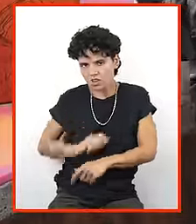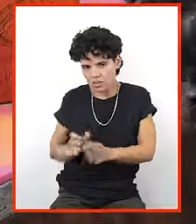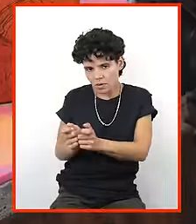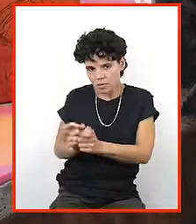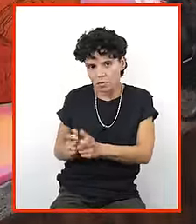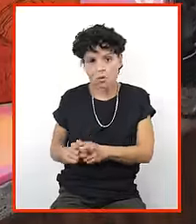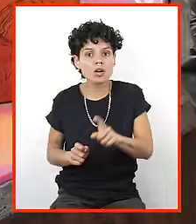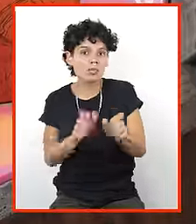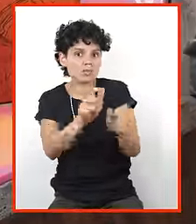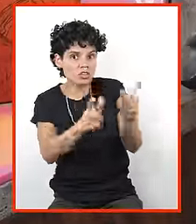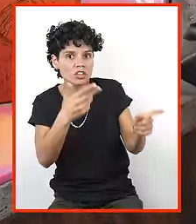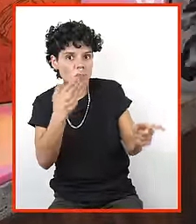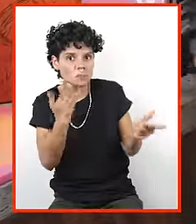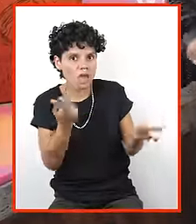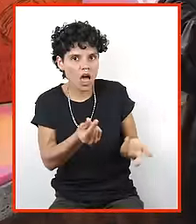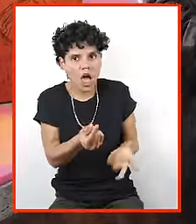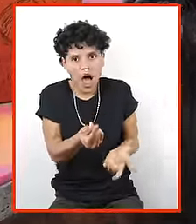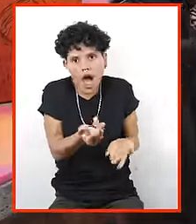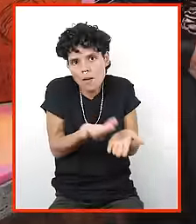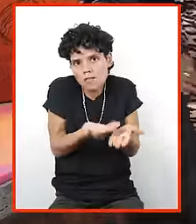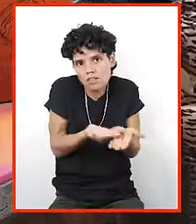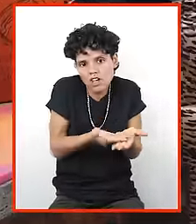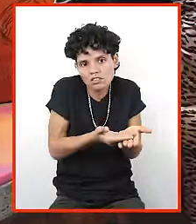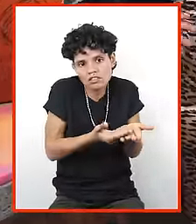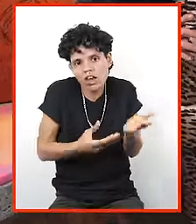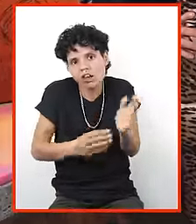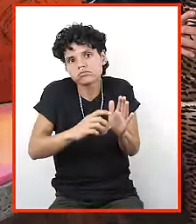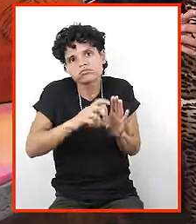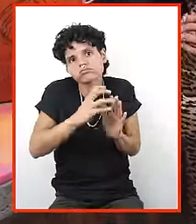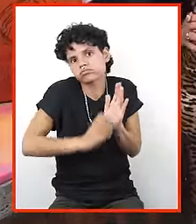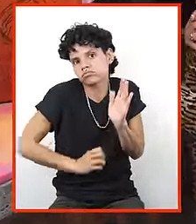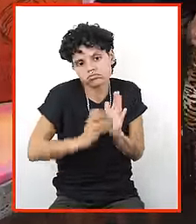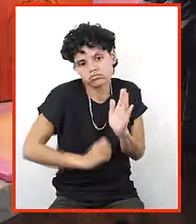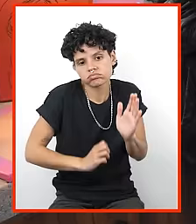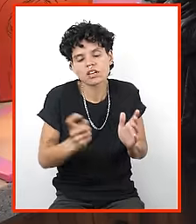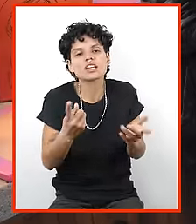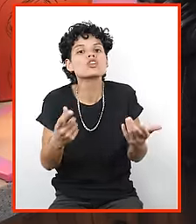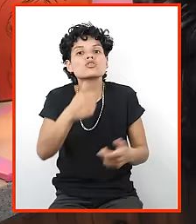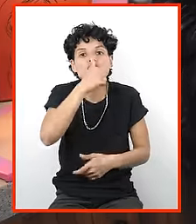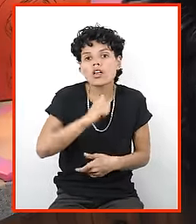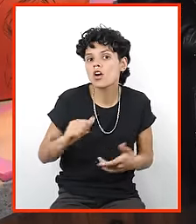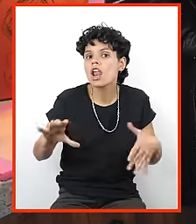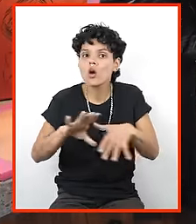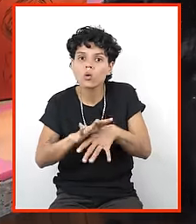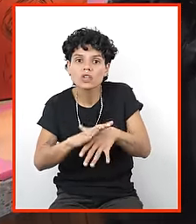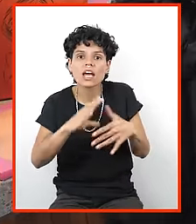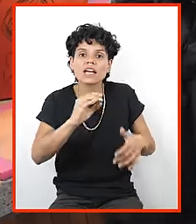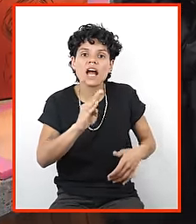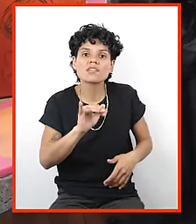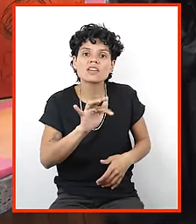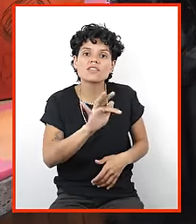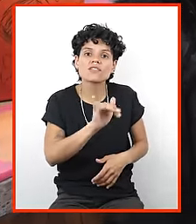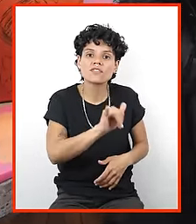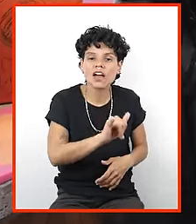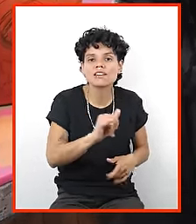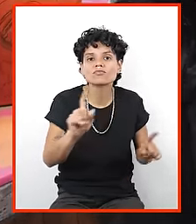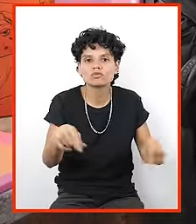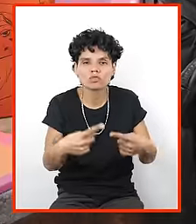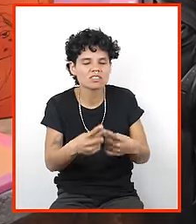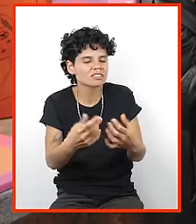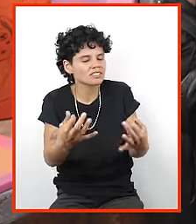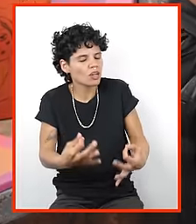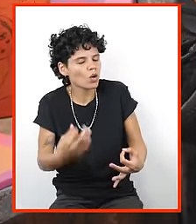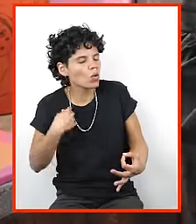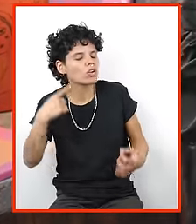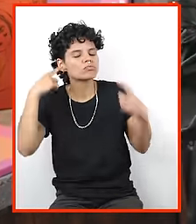junta. Y se está ahorrando plata la gente, ¿no? Porque de verdad, no, si no... Sí, o sea, si uno ¿sí? ahorra. Sí, sí. Bueno, código la junta, Cabify Music, siempre seguro.